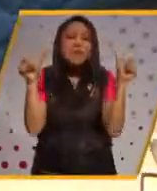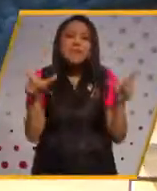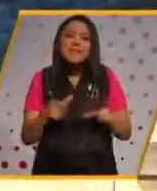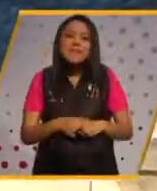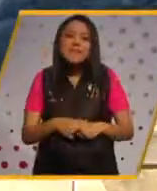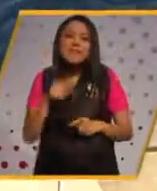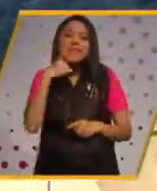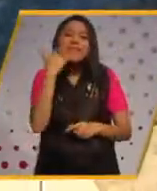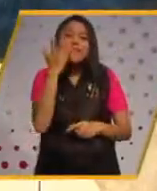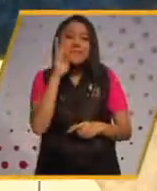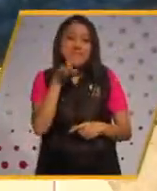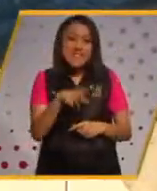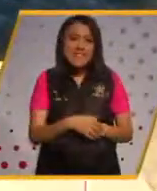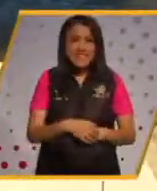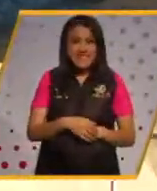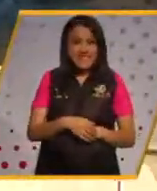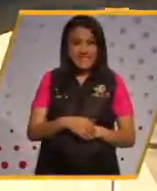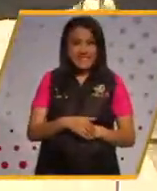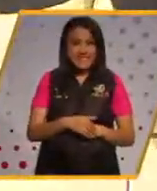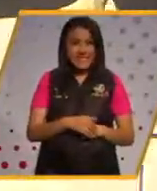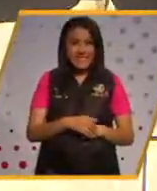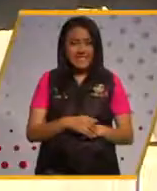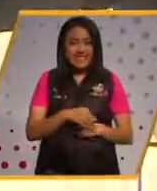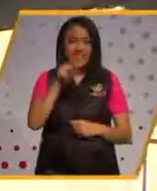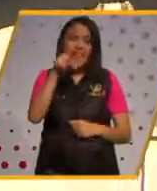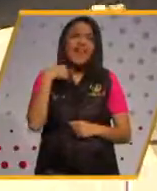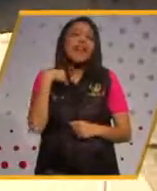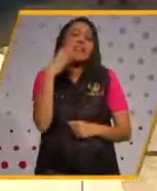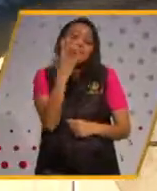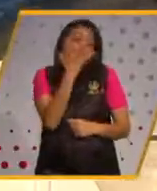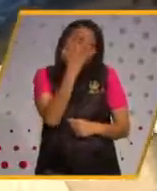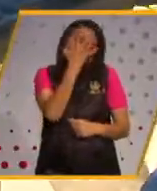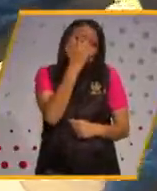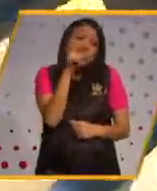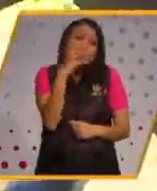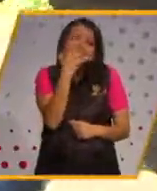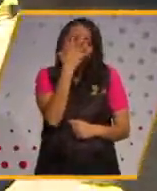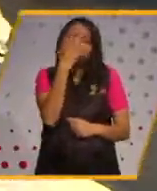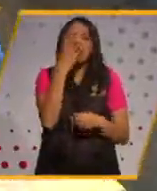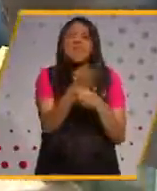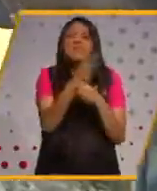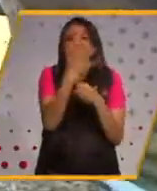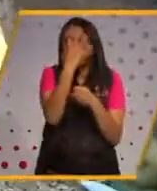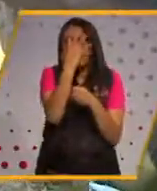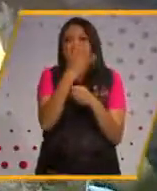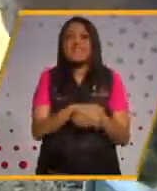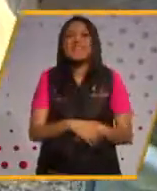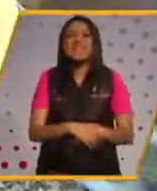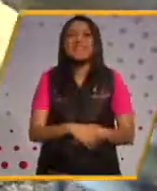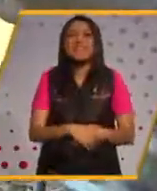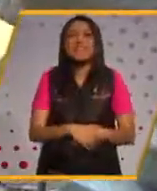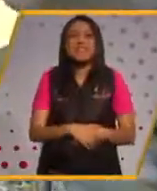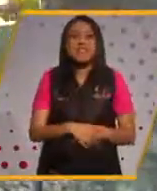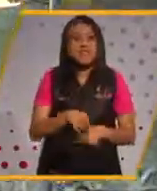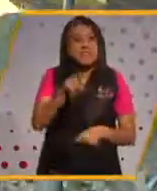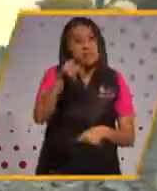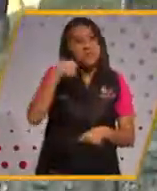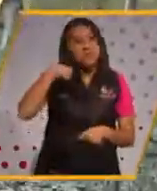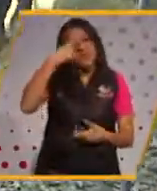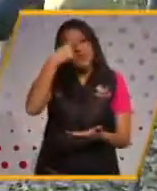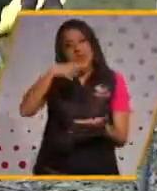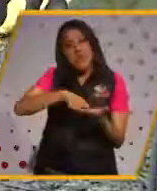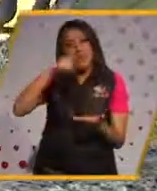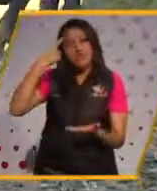a ver a esta actividad de los ojitos a ver estamos todos porque estamos